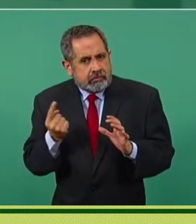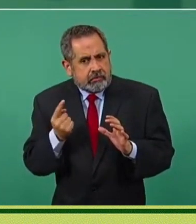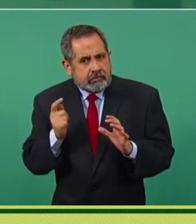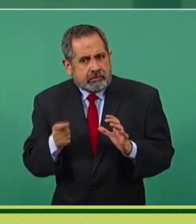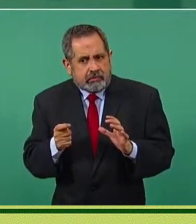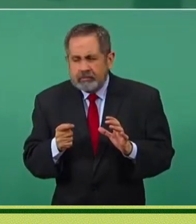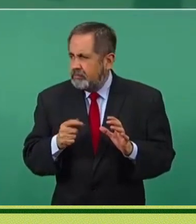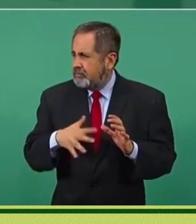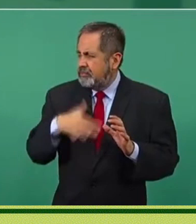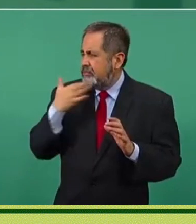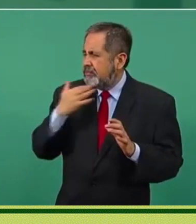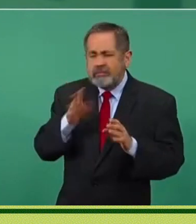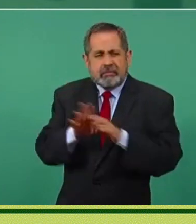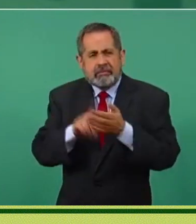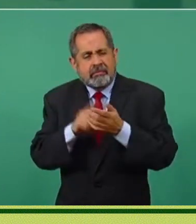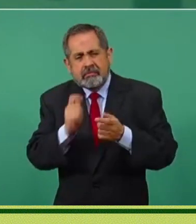¿Y qué es eso?